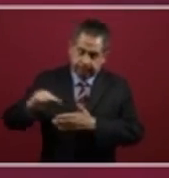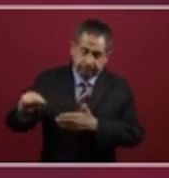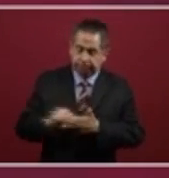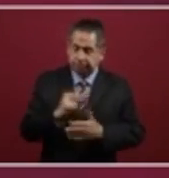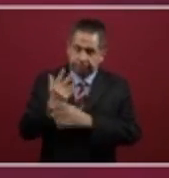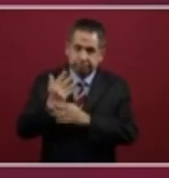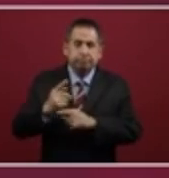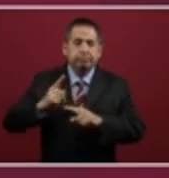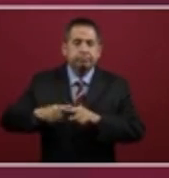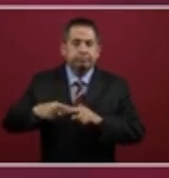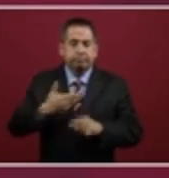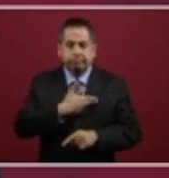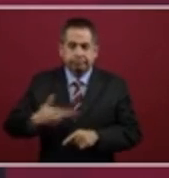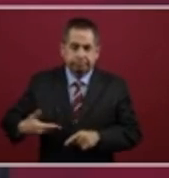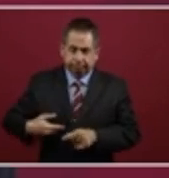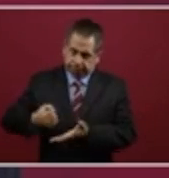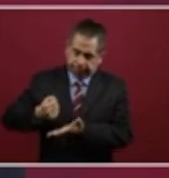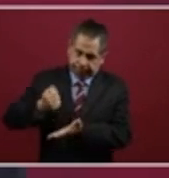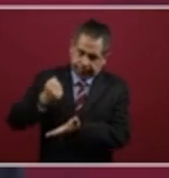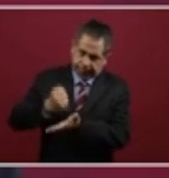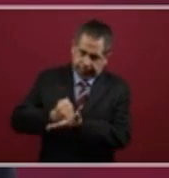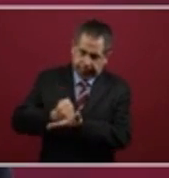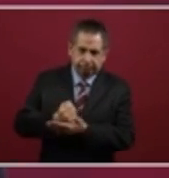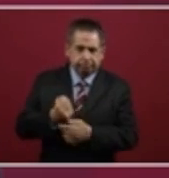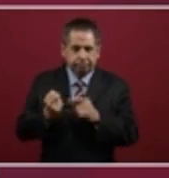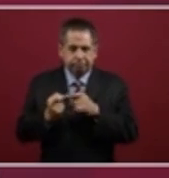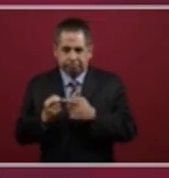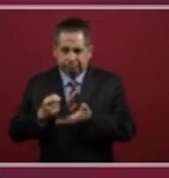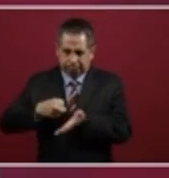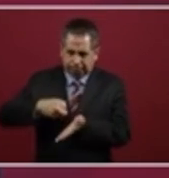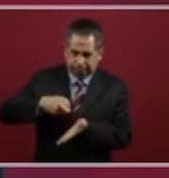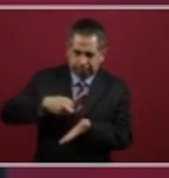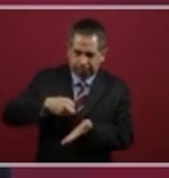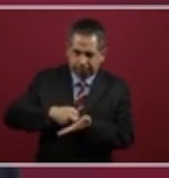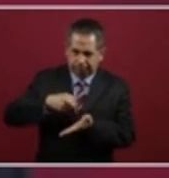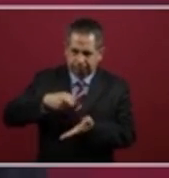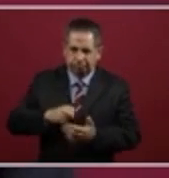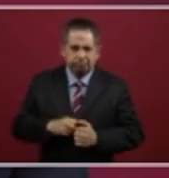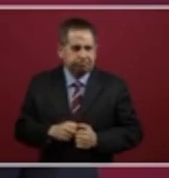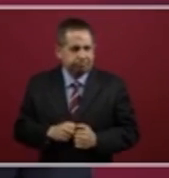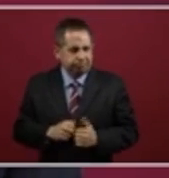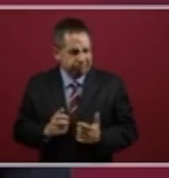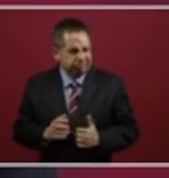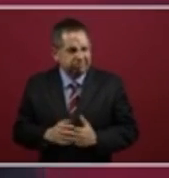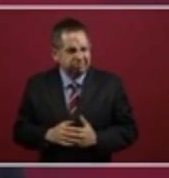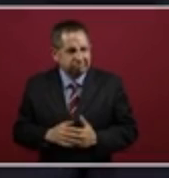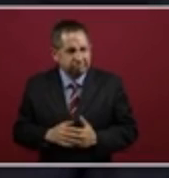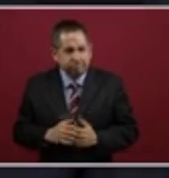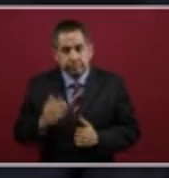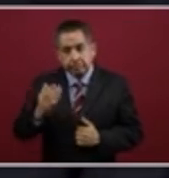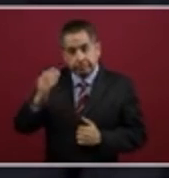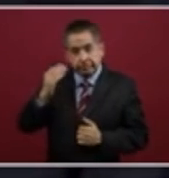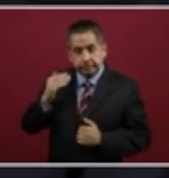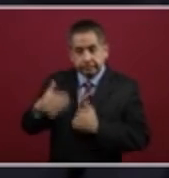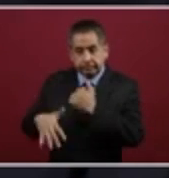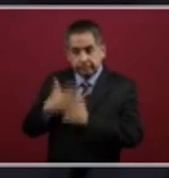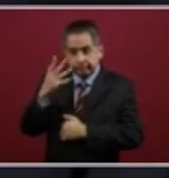¿Saben que ese memorándum se dio a conocer hace 15 días.